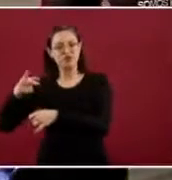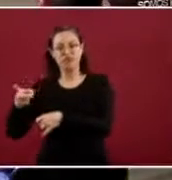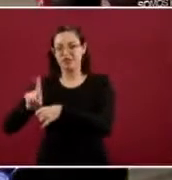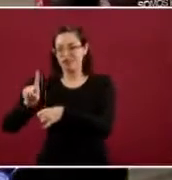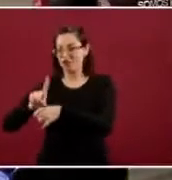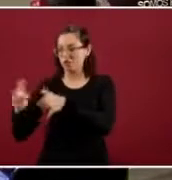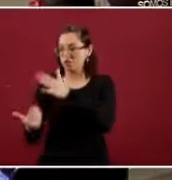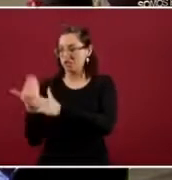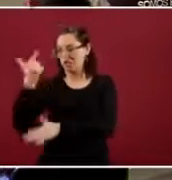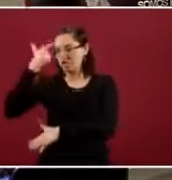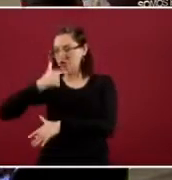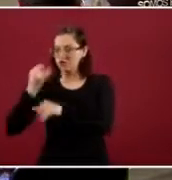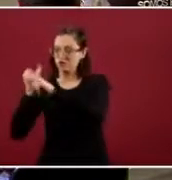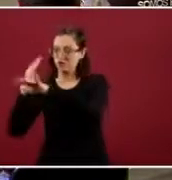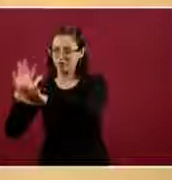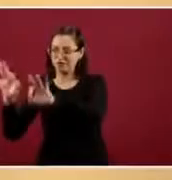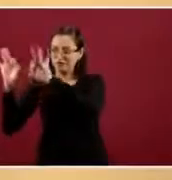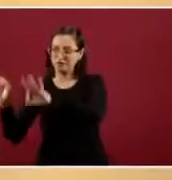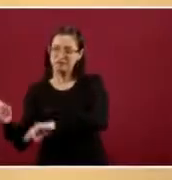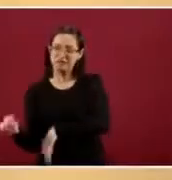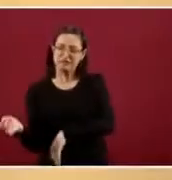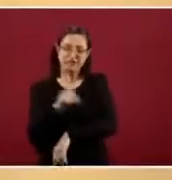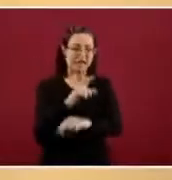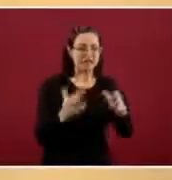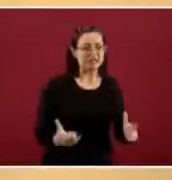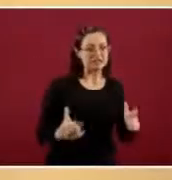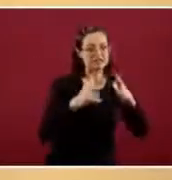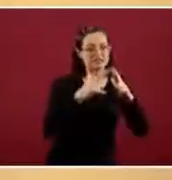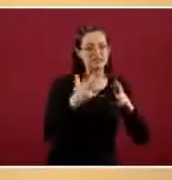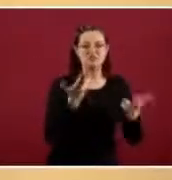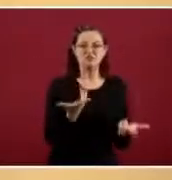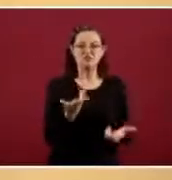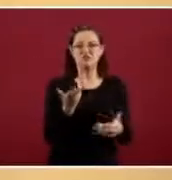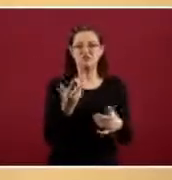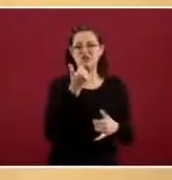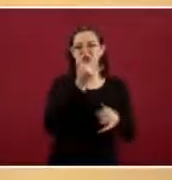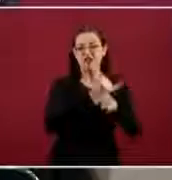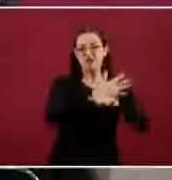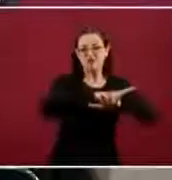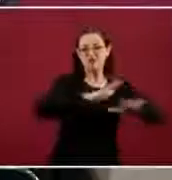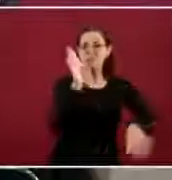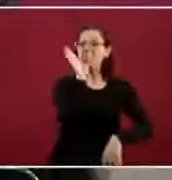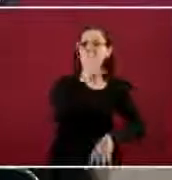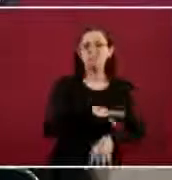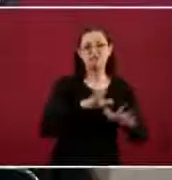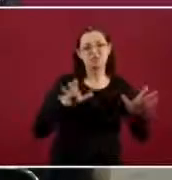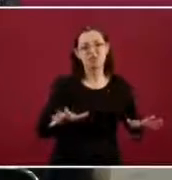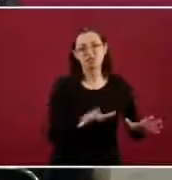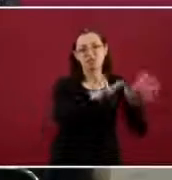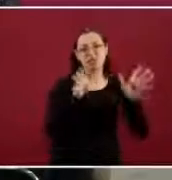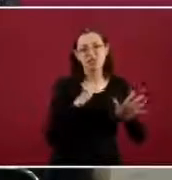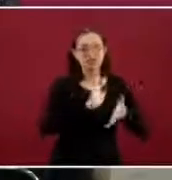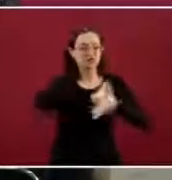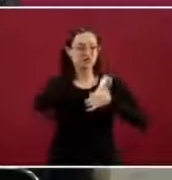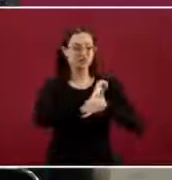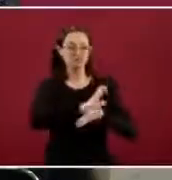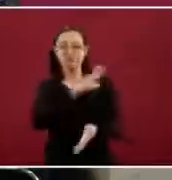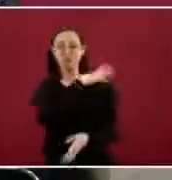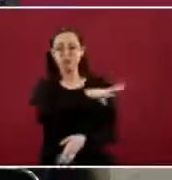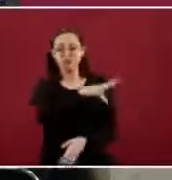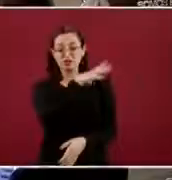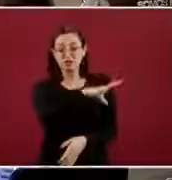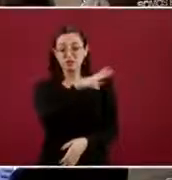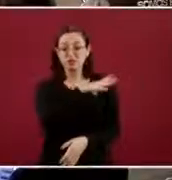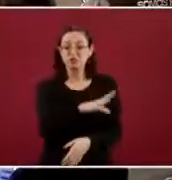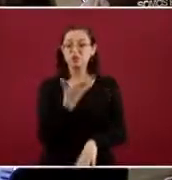las mañanas, lo que hace es que motiva, digamos, discriminación y rechazo hacia esas poblaciones. Entonces, es